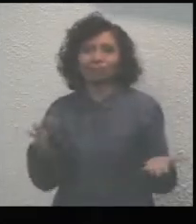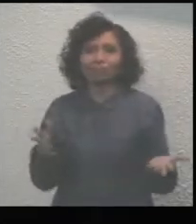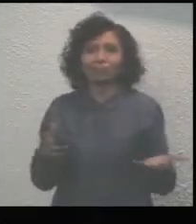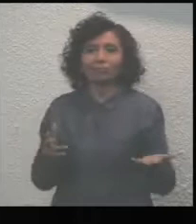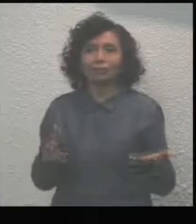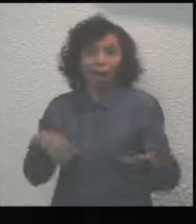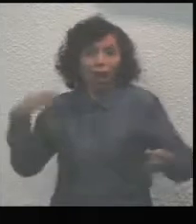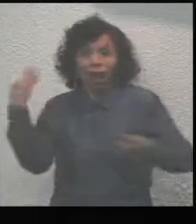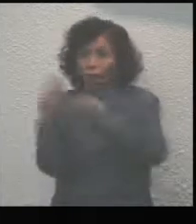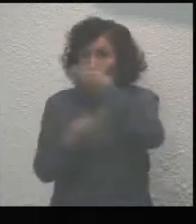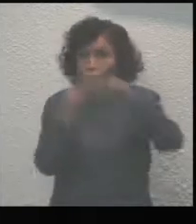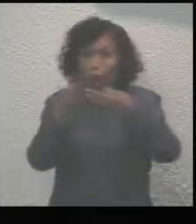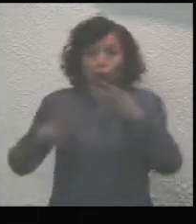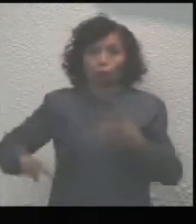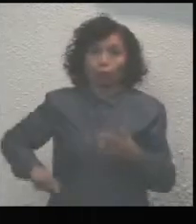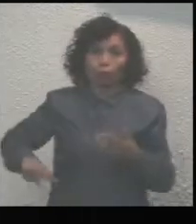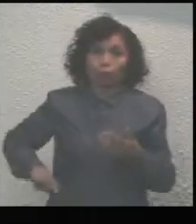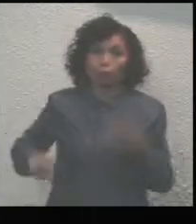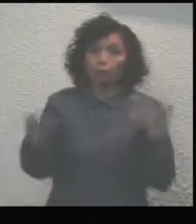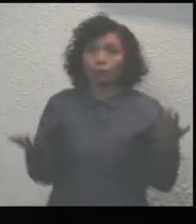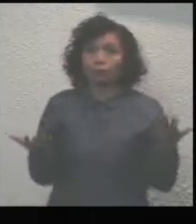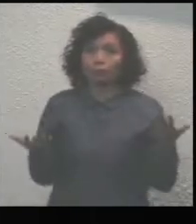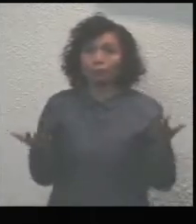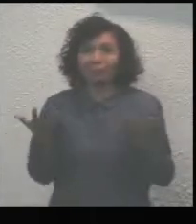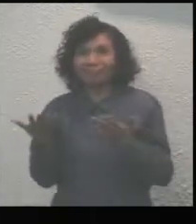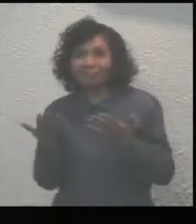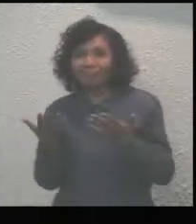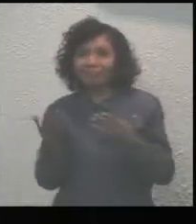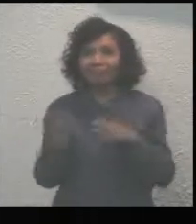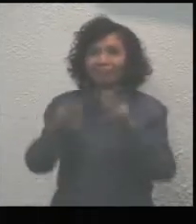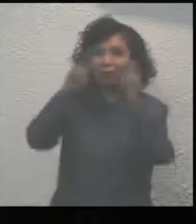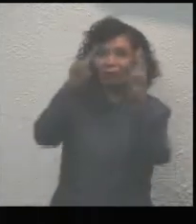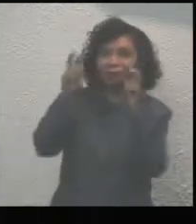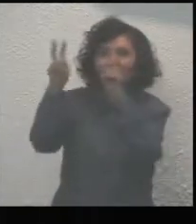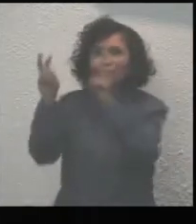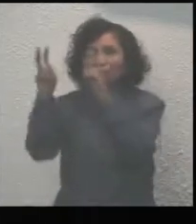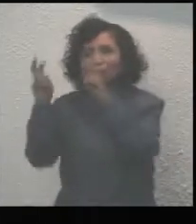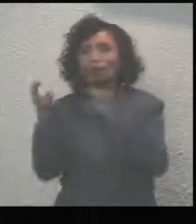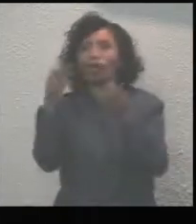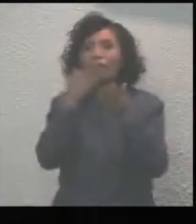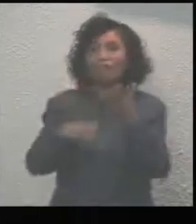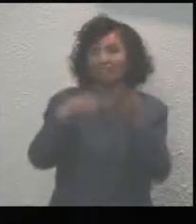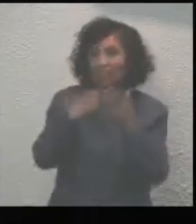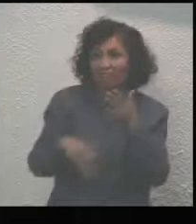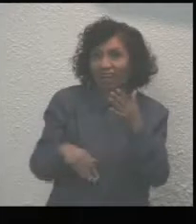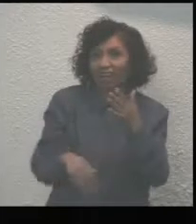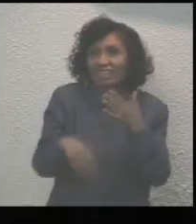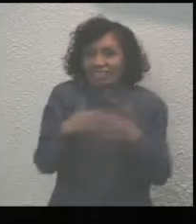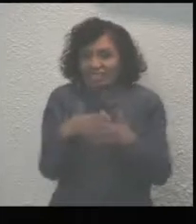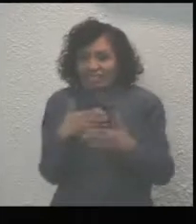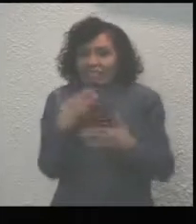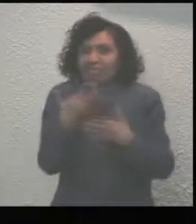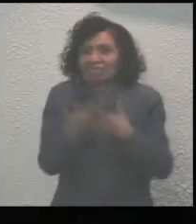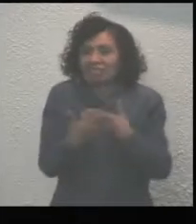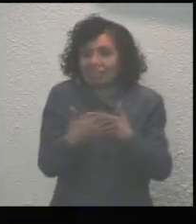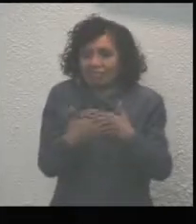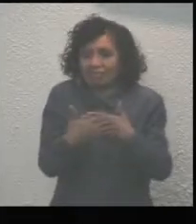gobiernos, sin excepción, han dejado pendientes, muchas veces graves, a la siguiente